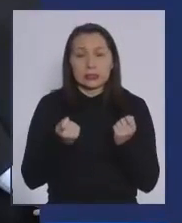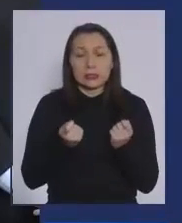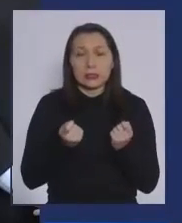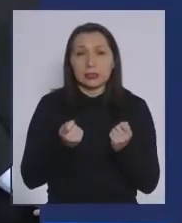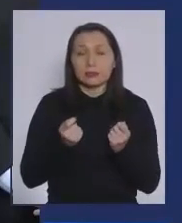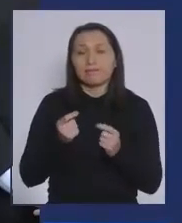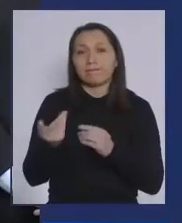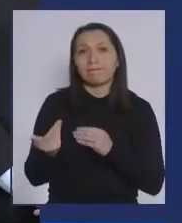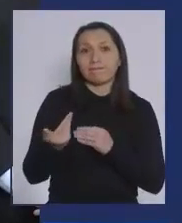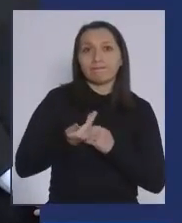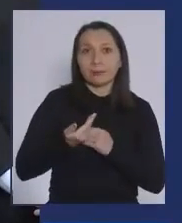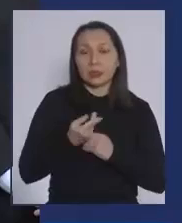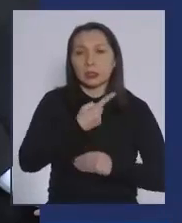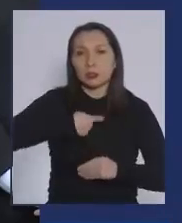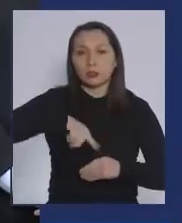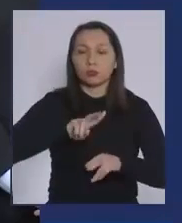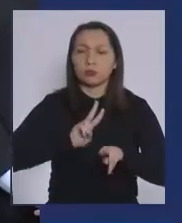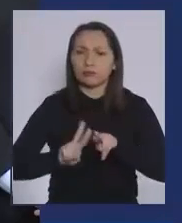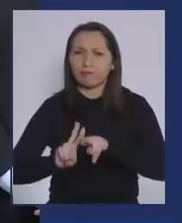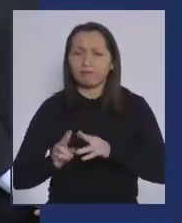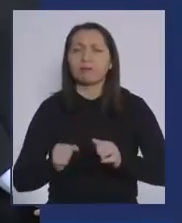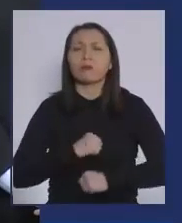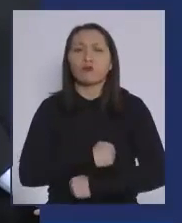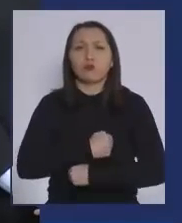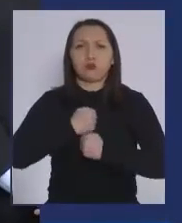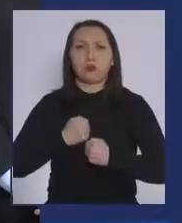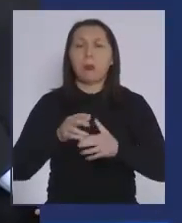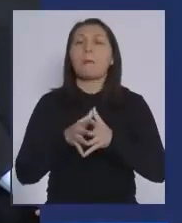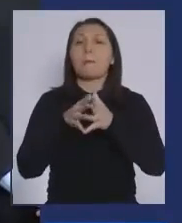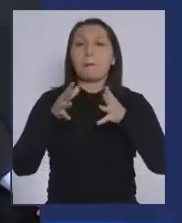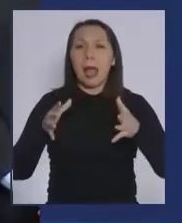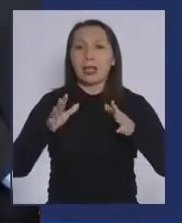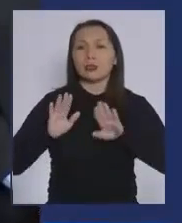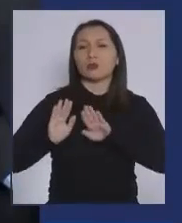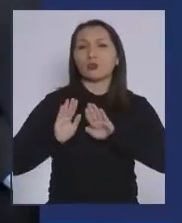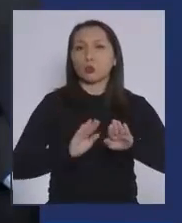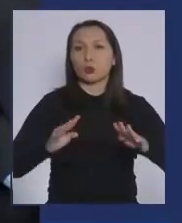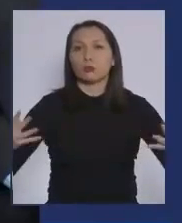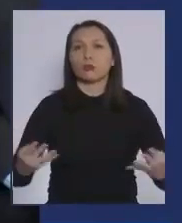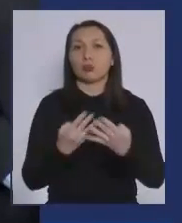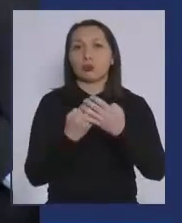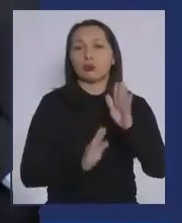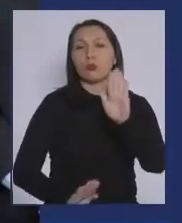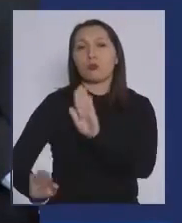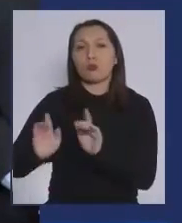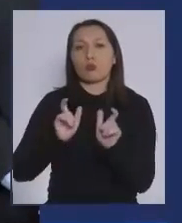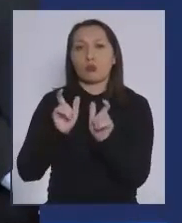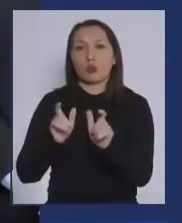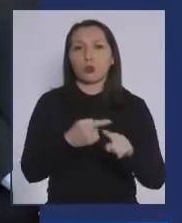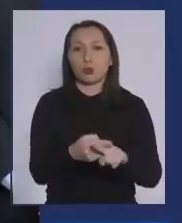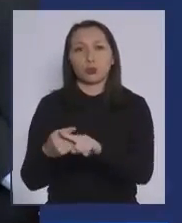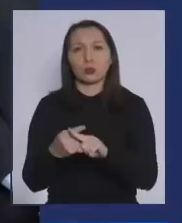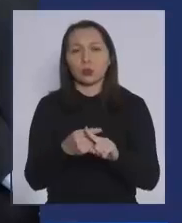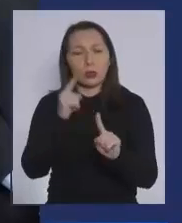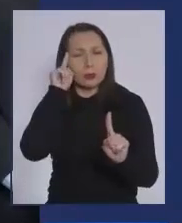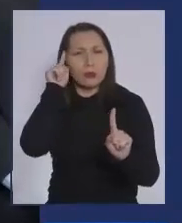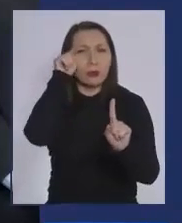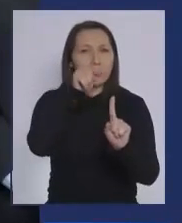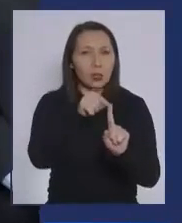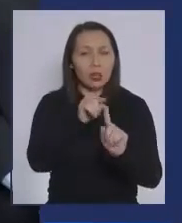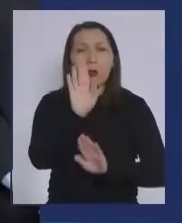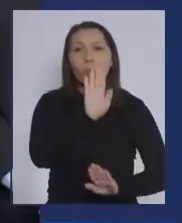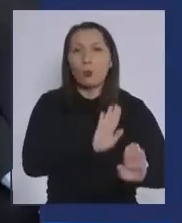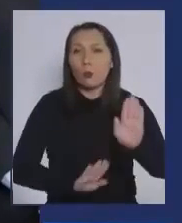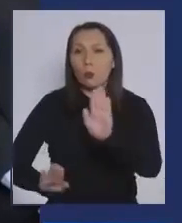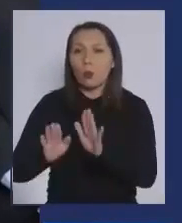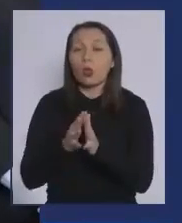nos exigen fortalecer aún más esa red de protección social con una prioridad y un